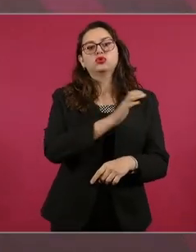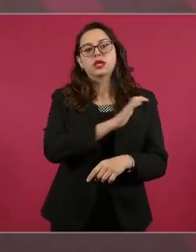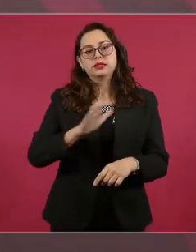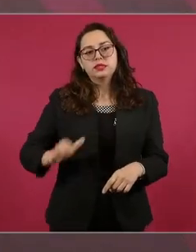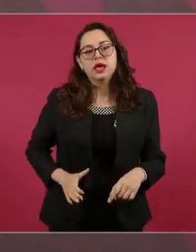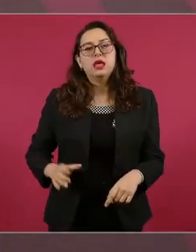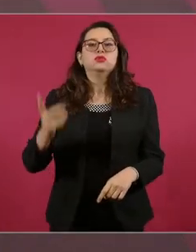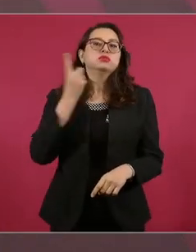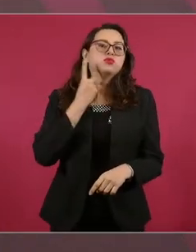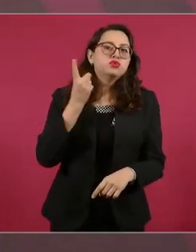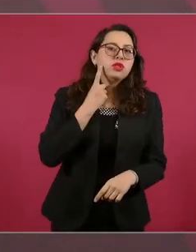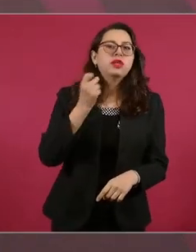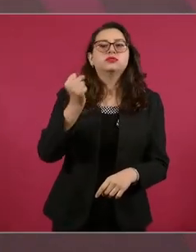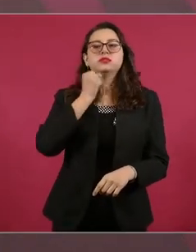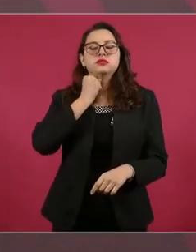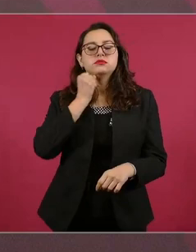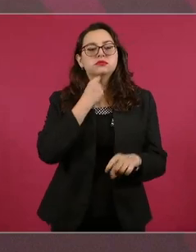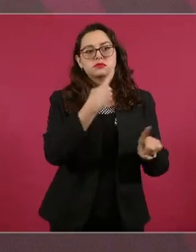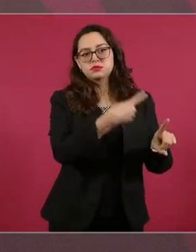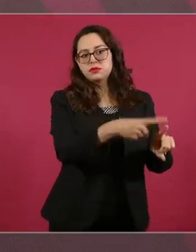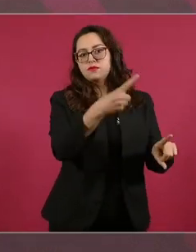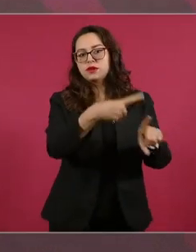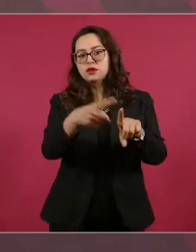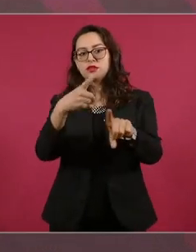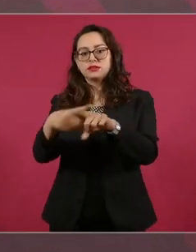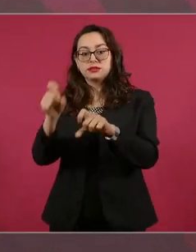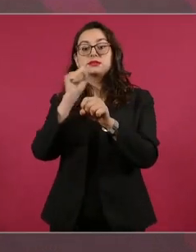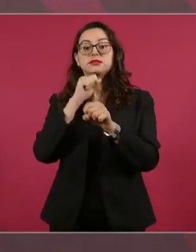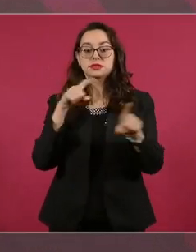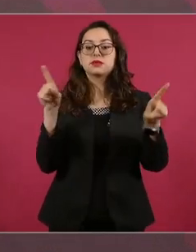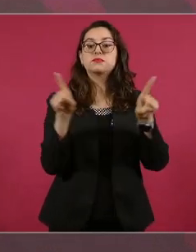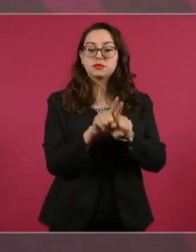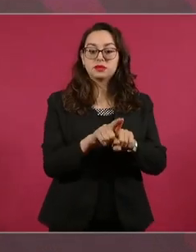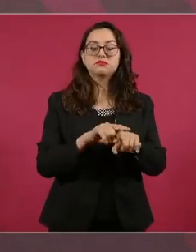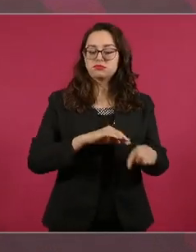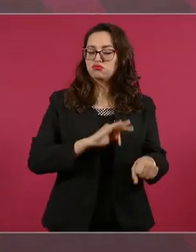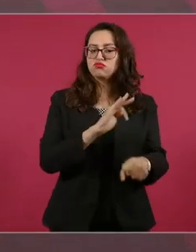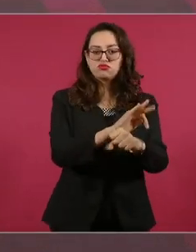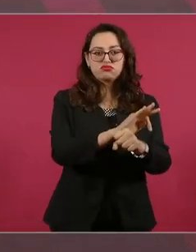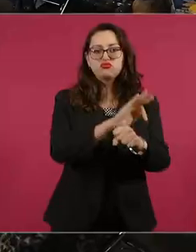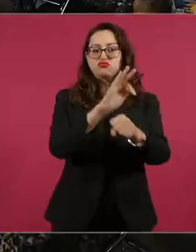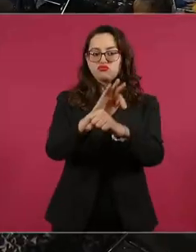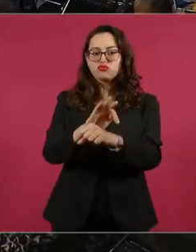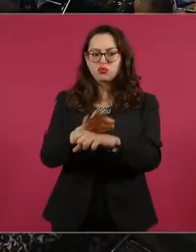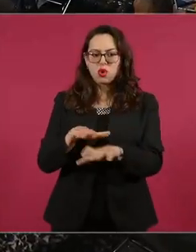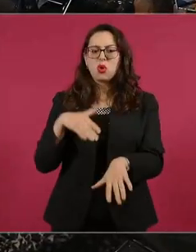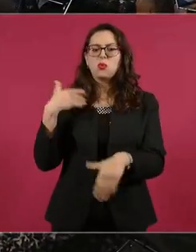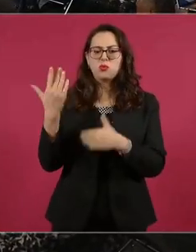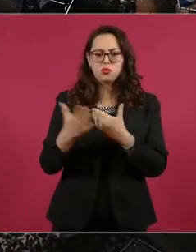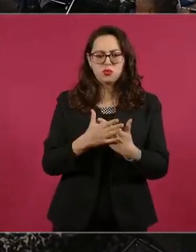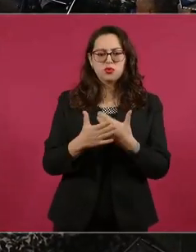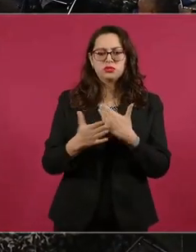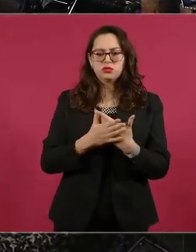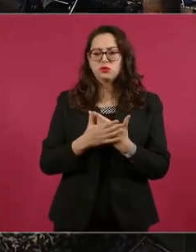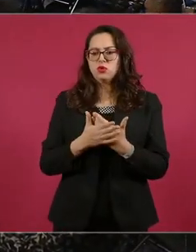Pero cuando esté aquí la secretaria de Seguridad,